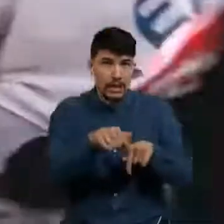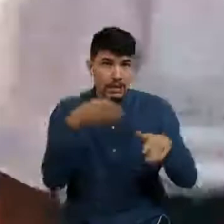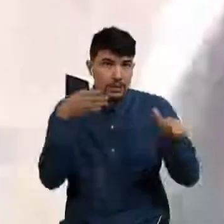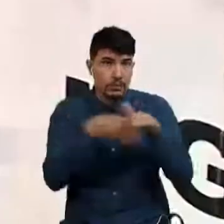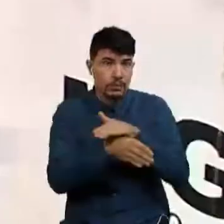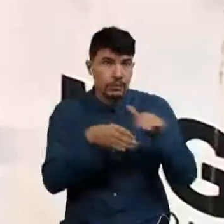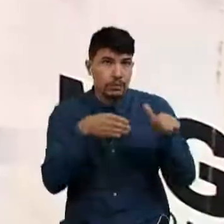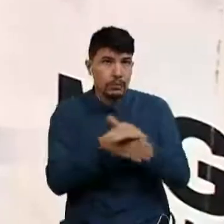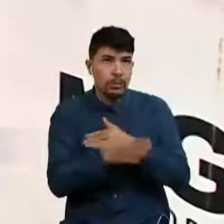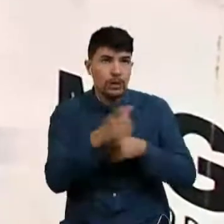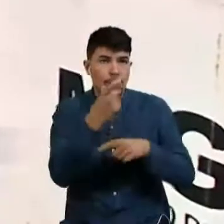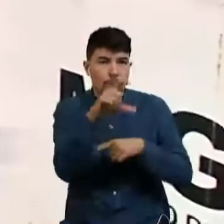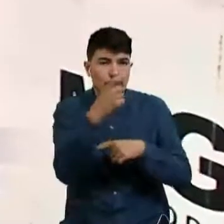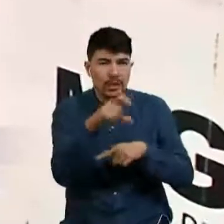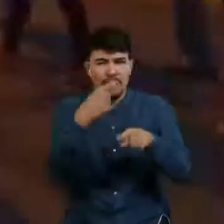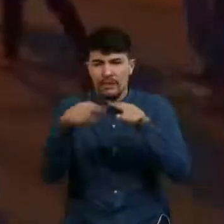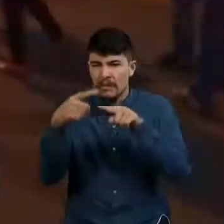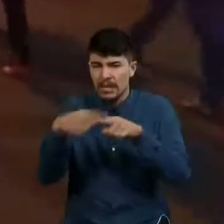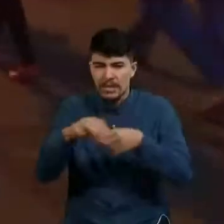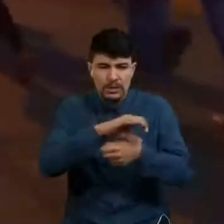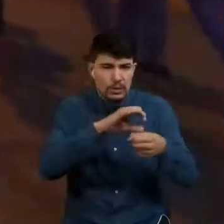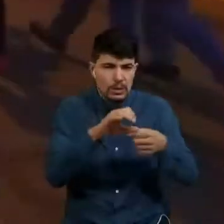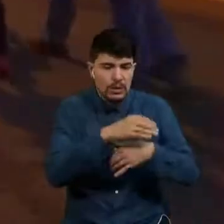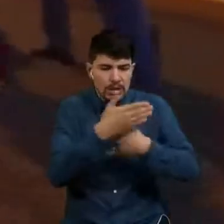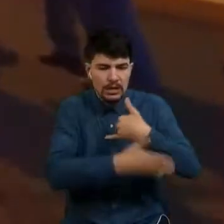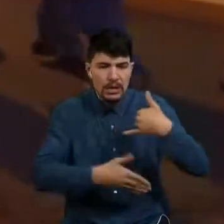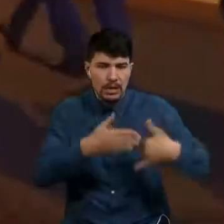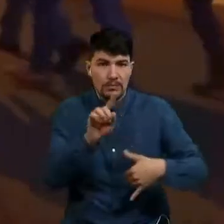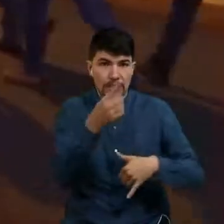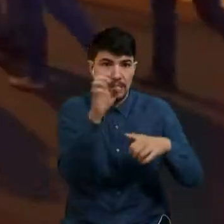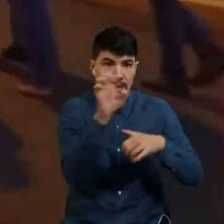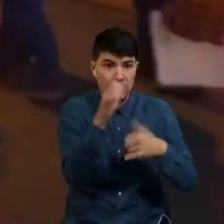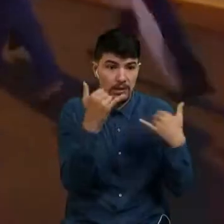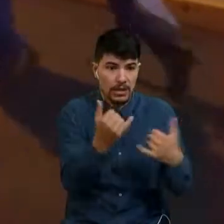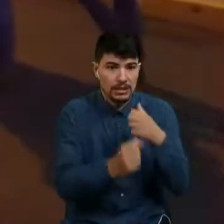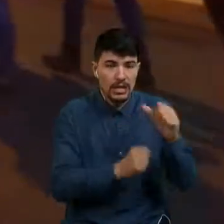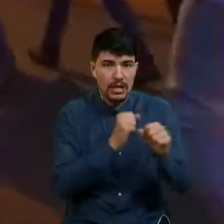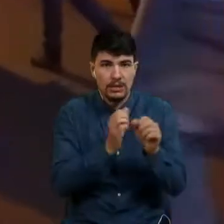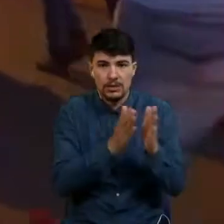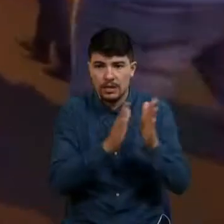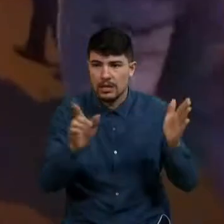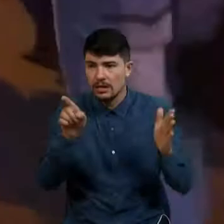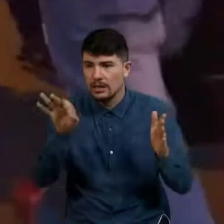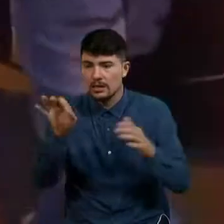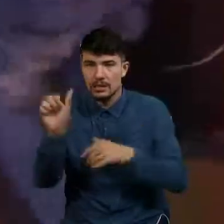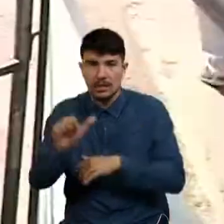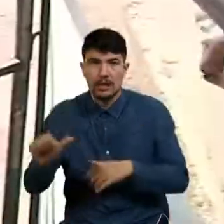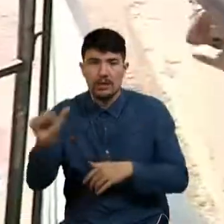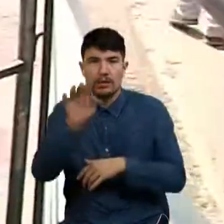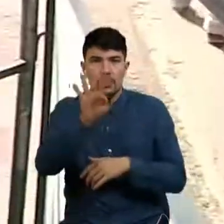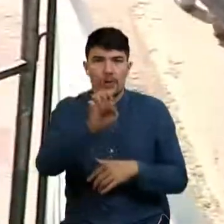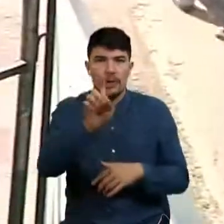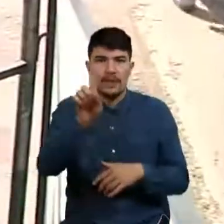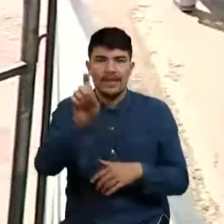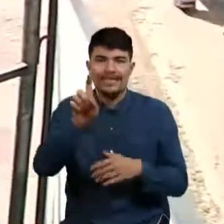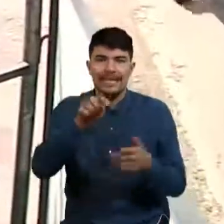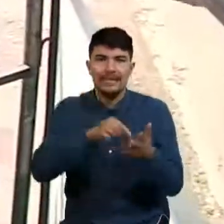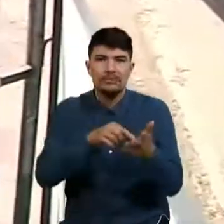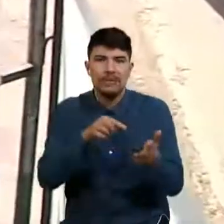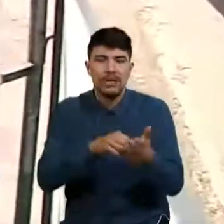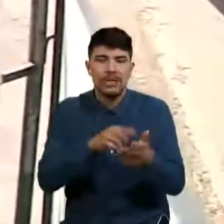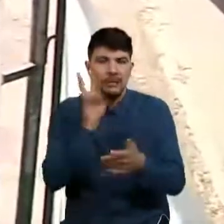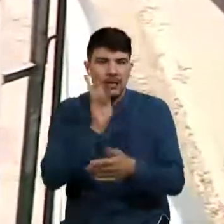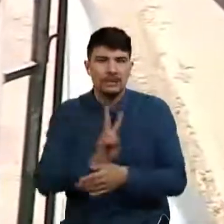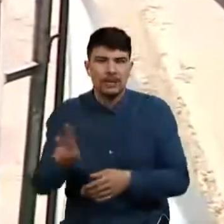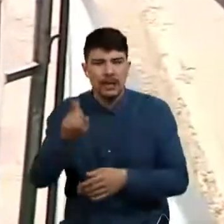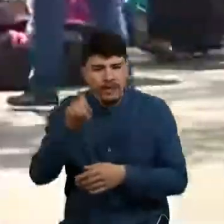de cúcuta hacia otros destinos desde el primero de enero de este año al 13 agosto 96 mil venezolanos han recibido